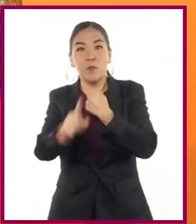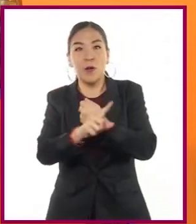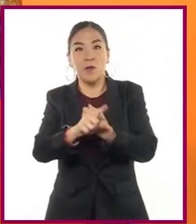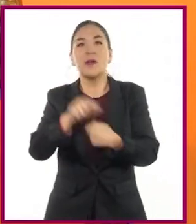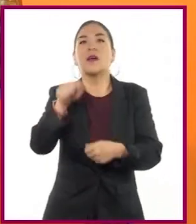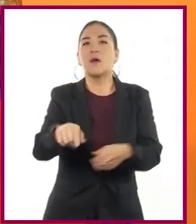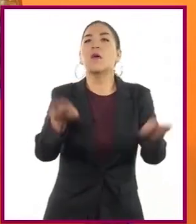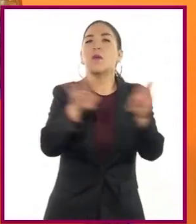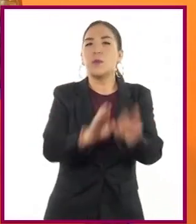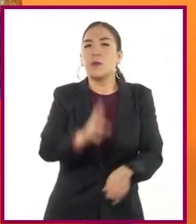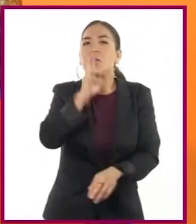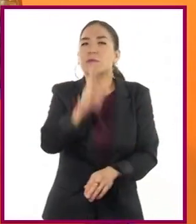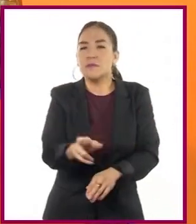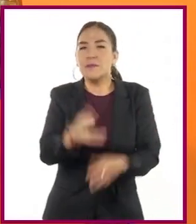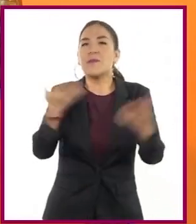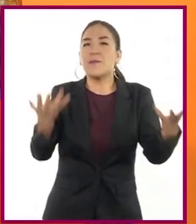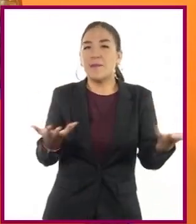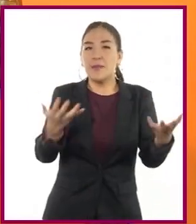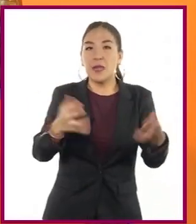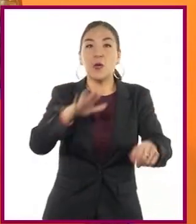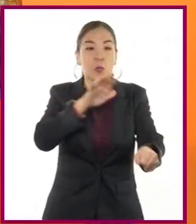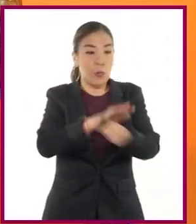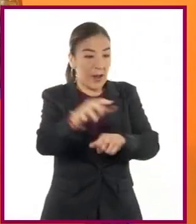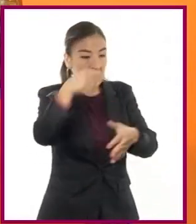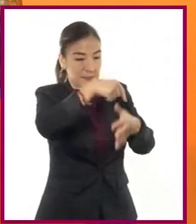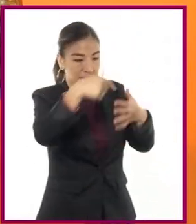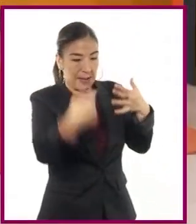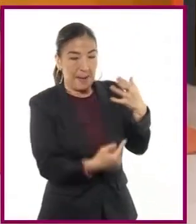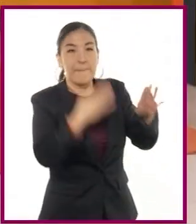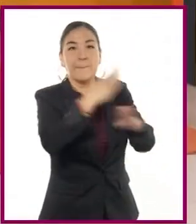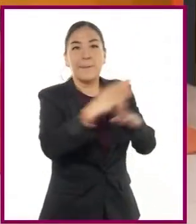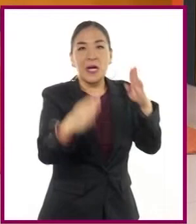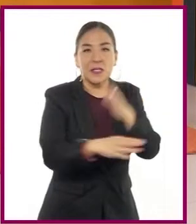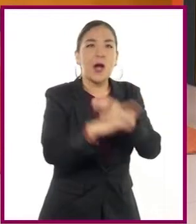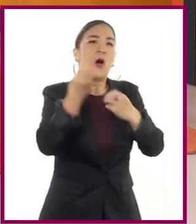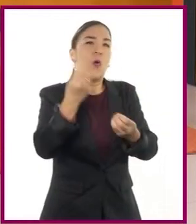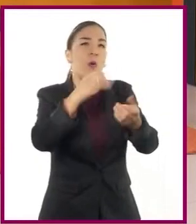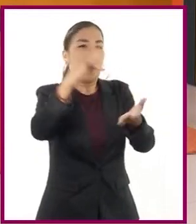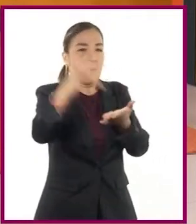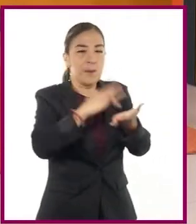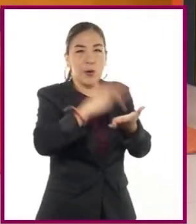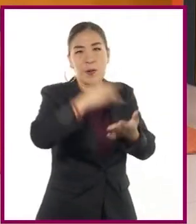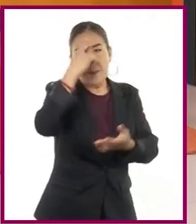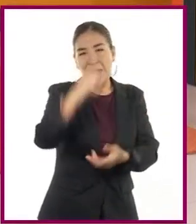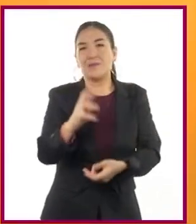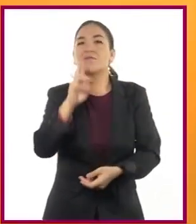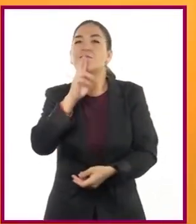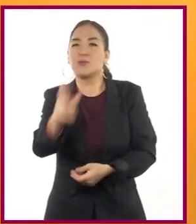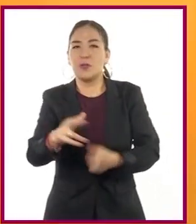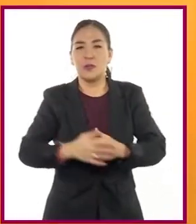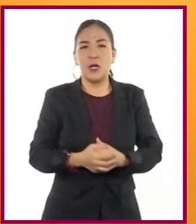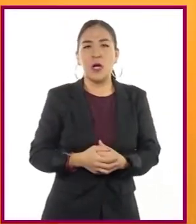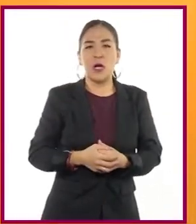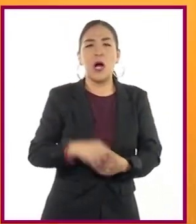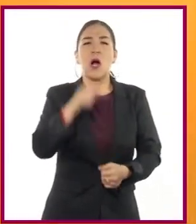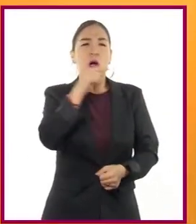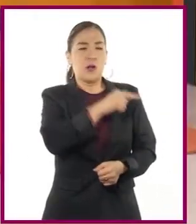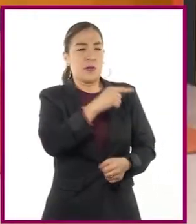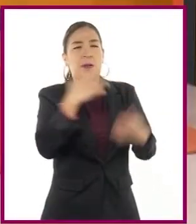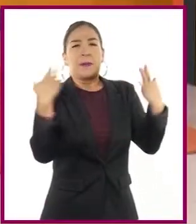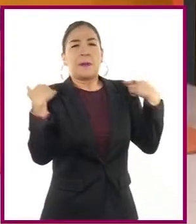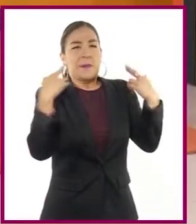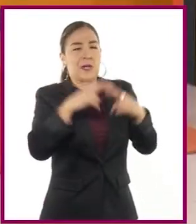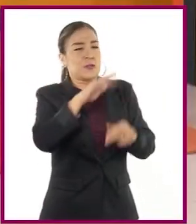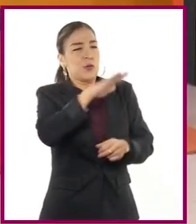de resolver y con qué contábamos para solucionarlo. Oye, José Carlos, y ya que estamos hablando